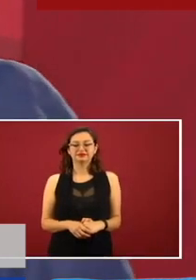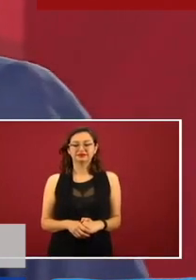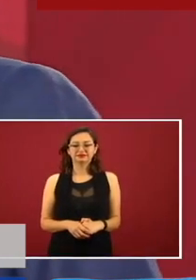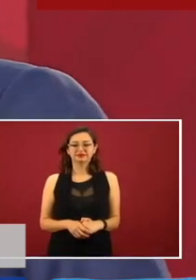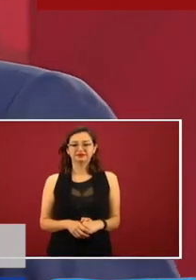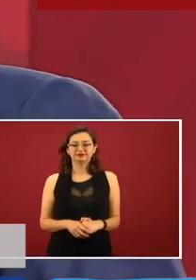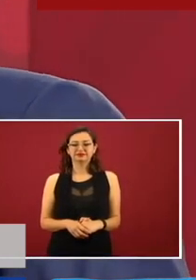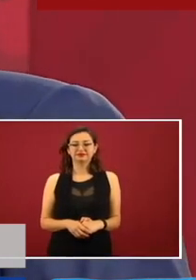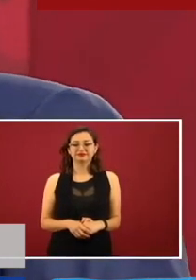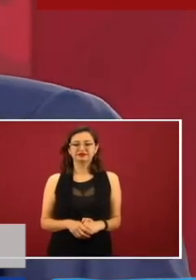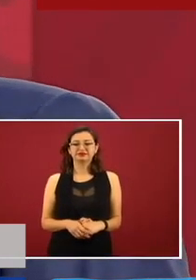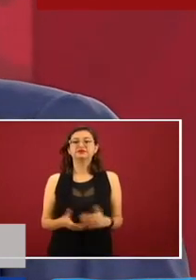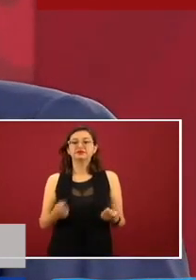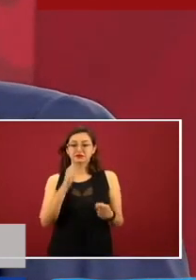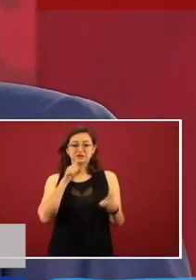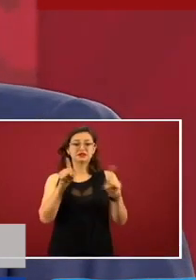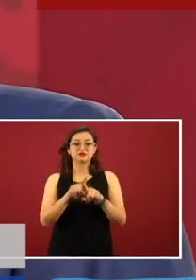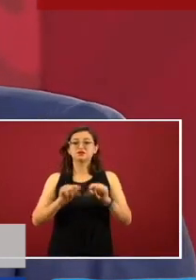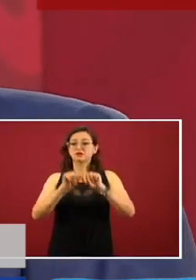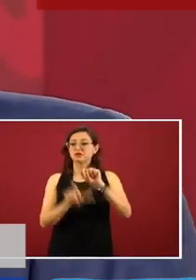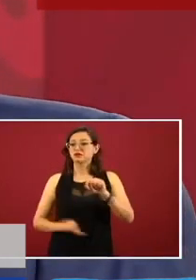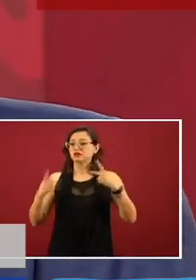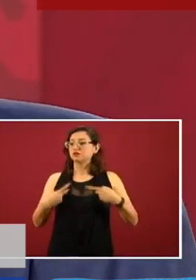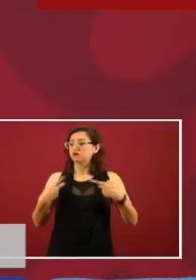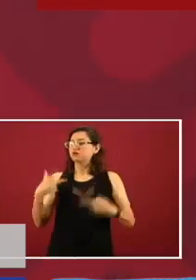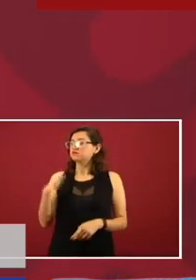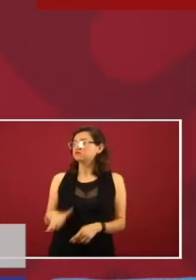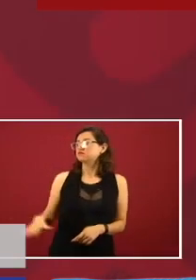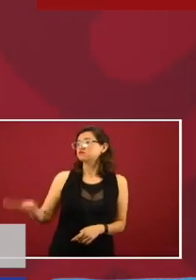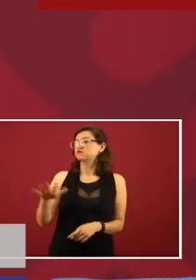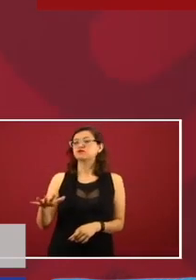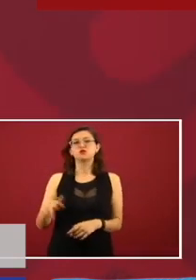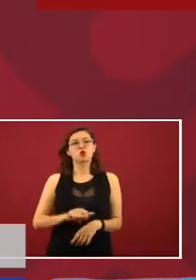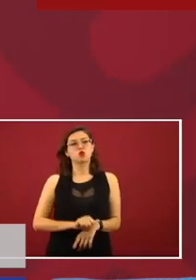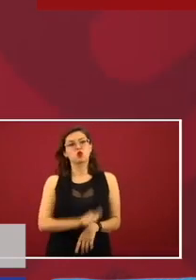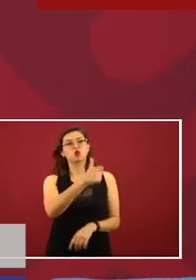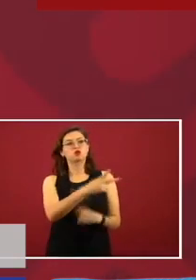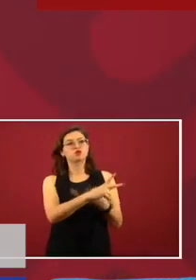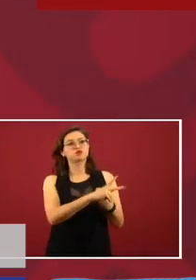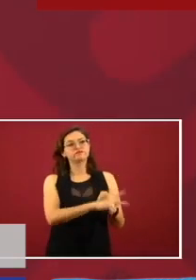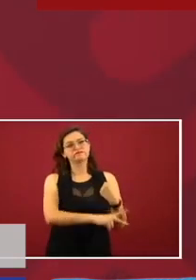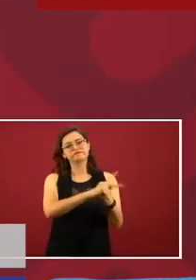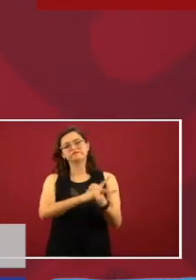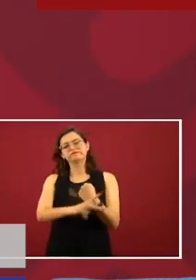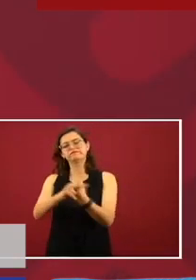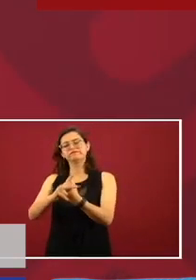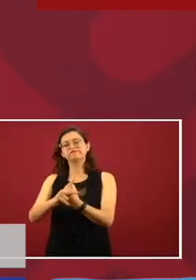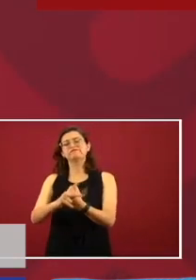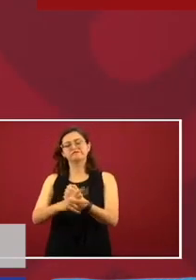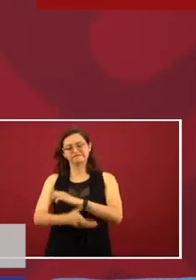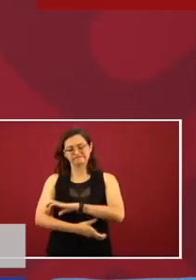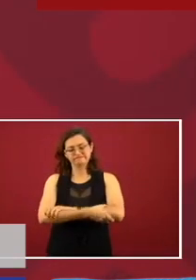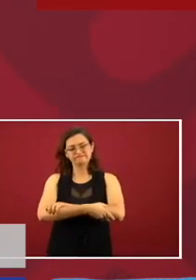y hace un llamado a las empresas que están despidiendo trabajadores a no hacerlo. Esto en el marco del despido masivo por cadenas de restaurantes manejados